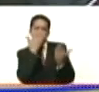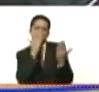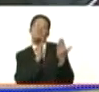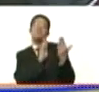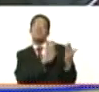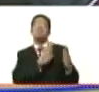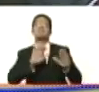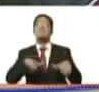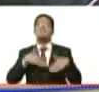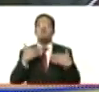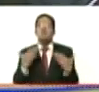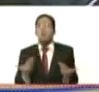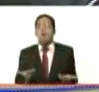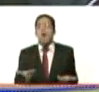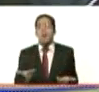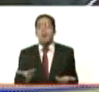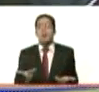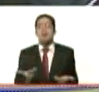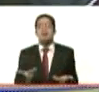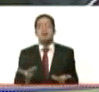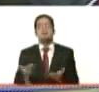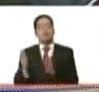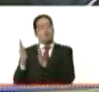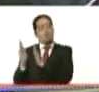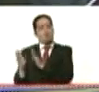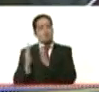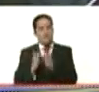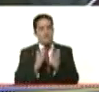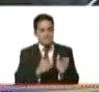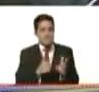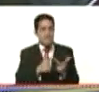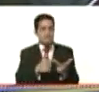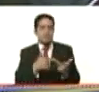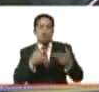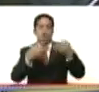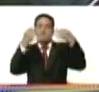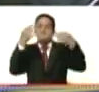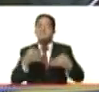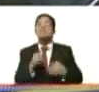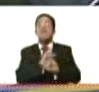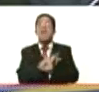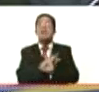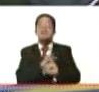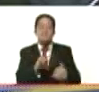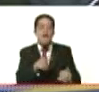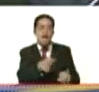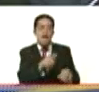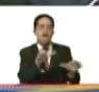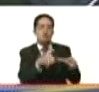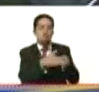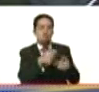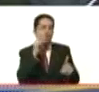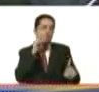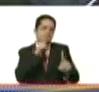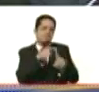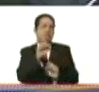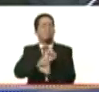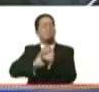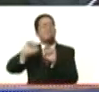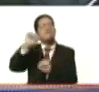de concretar, organizar e institucionalizar este potencial para la defensa de la patria.